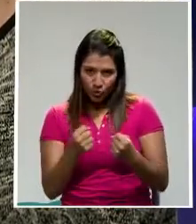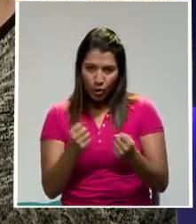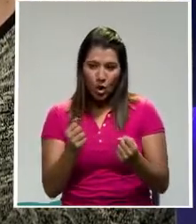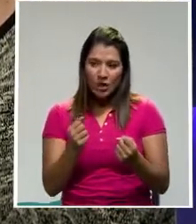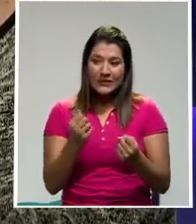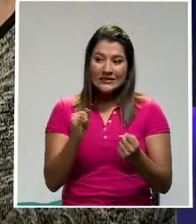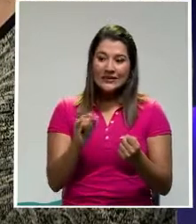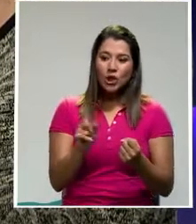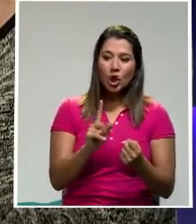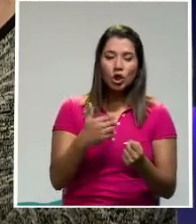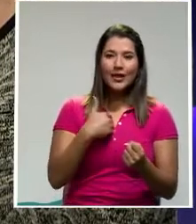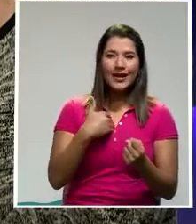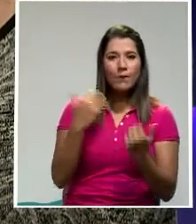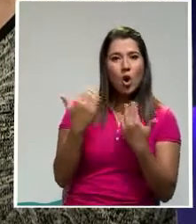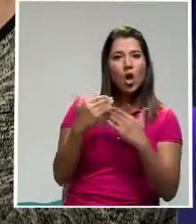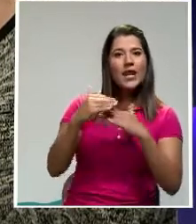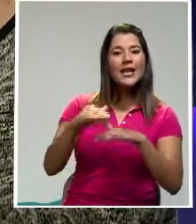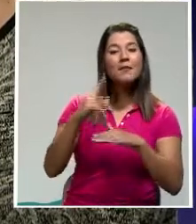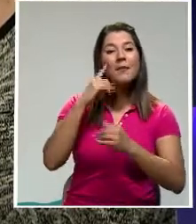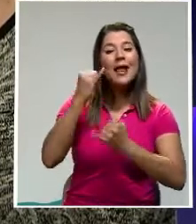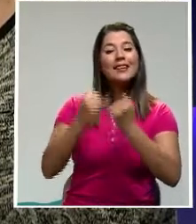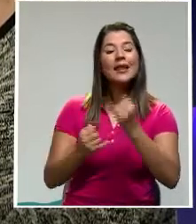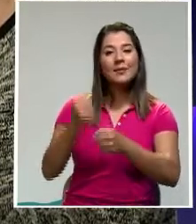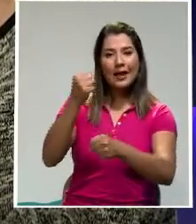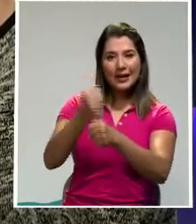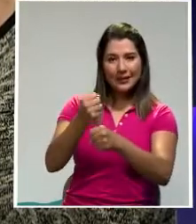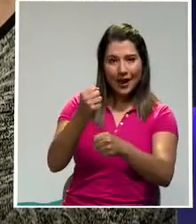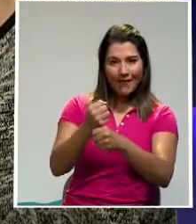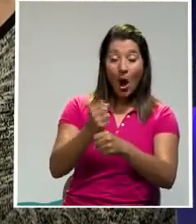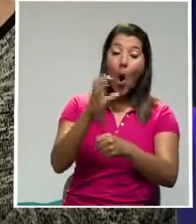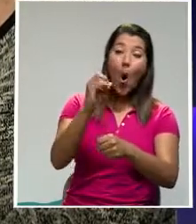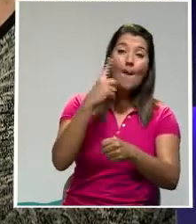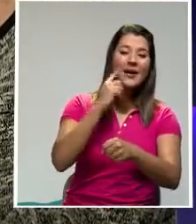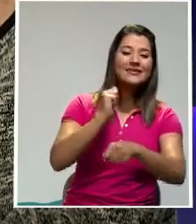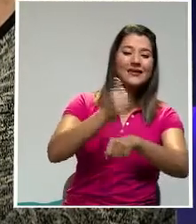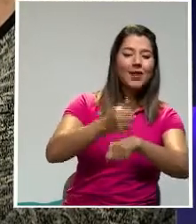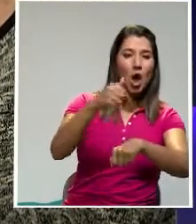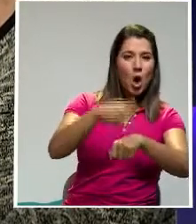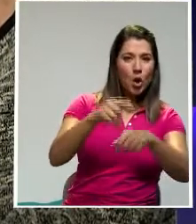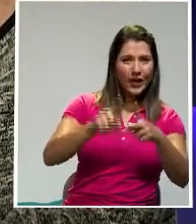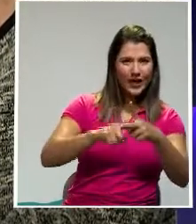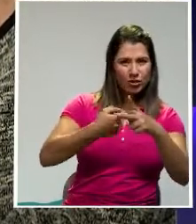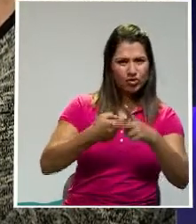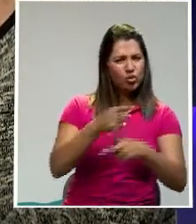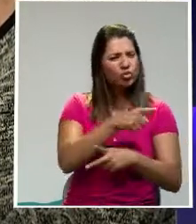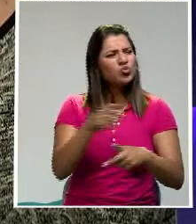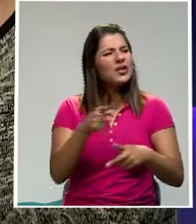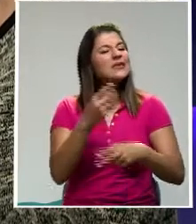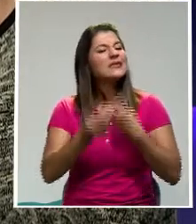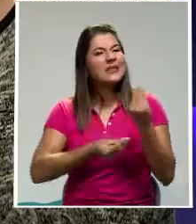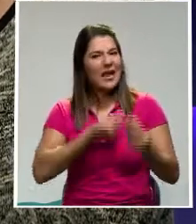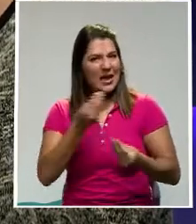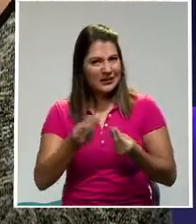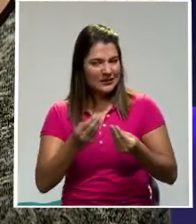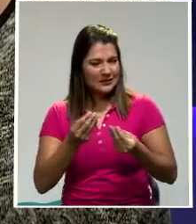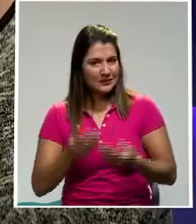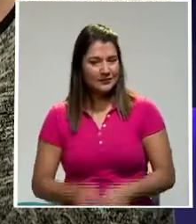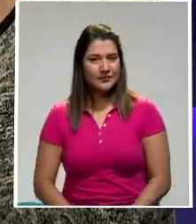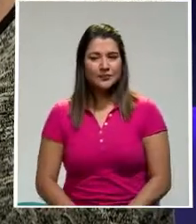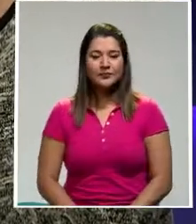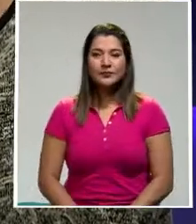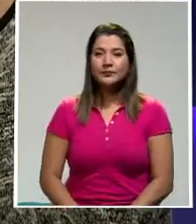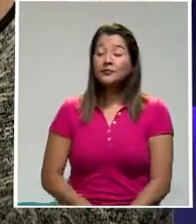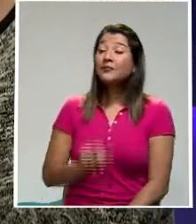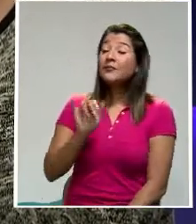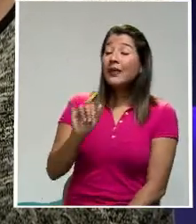límite para cuando se termina la jornada laboral. ¿Cómo lo están pensando ustedes?